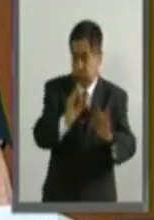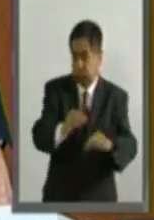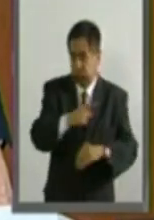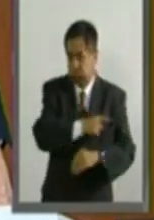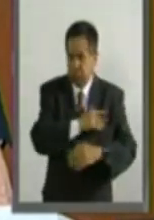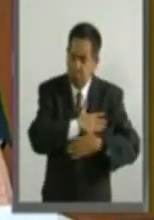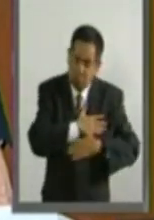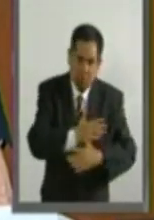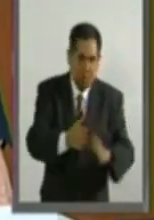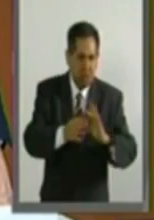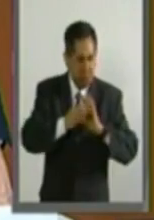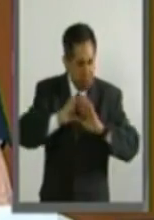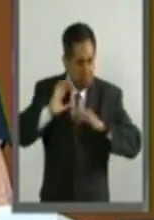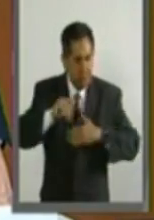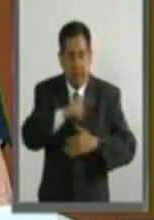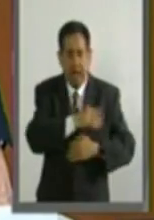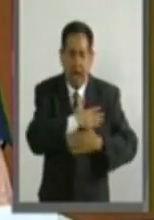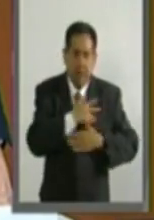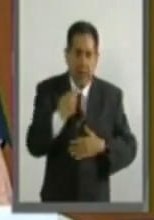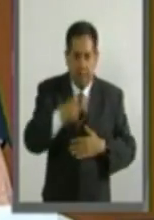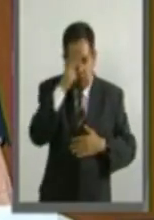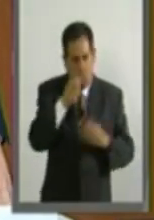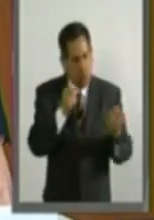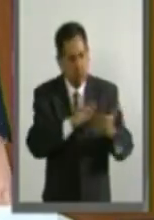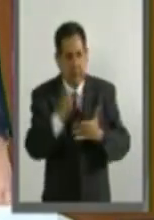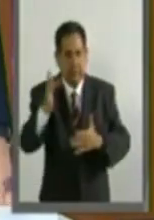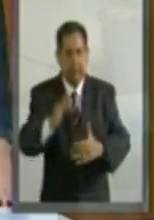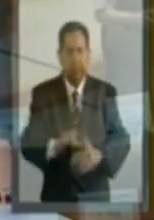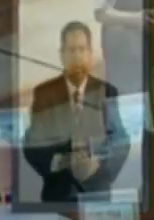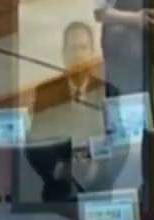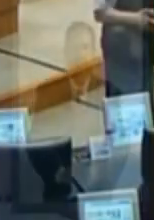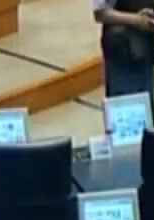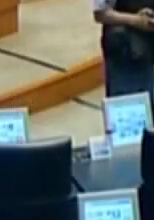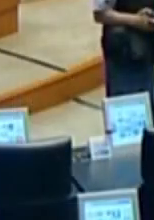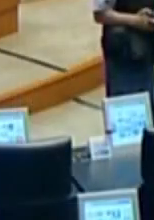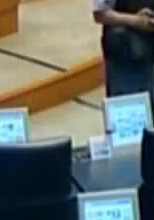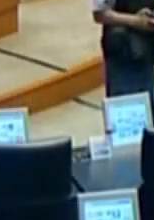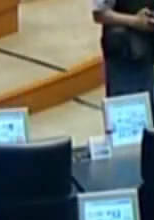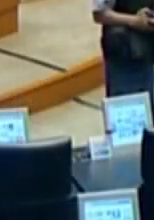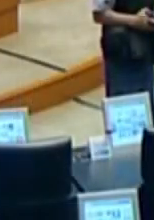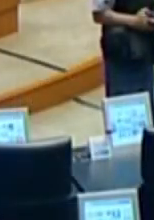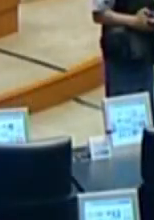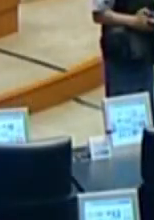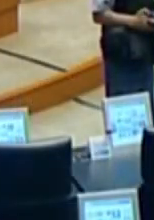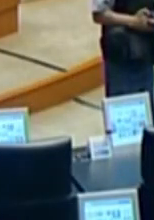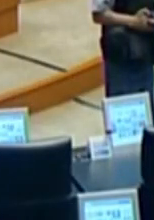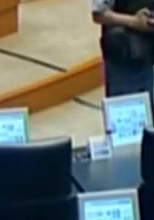comprometida y que ama a México. Muchísimas gracias. Muchas gracias, don Emilio Gamboa Patrón.